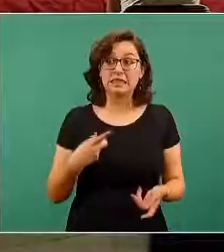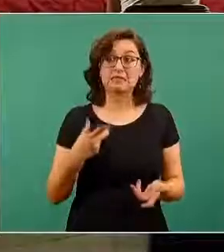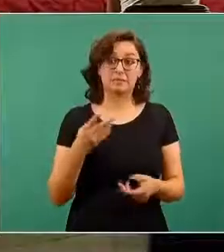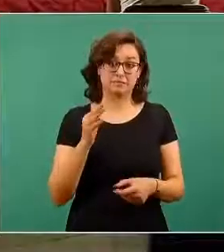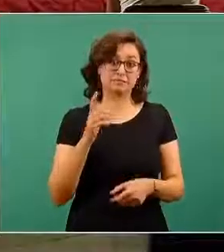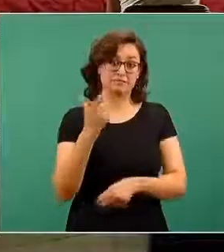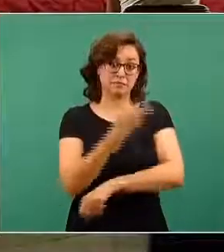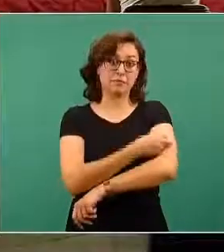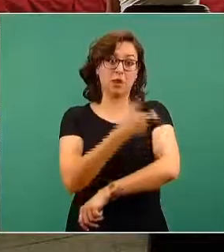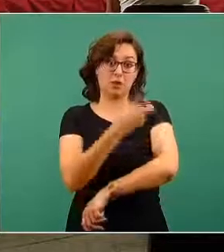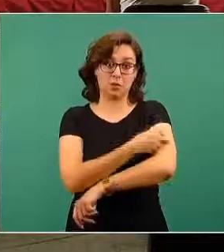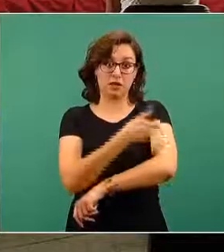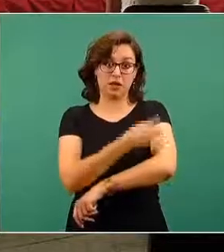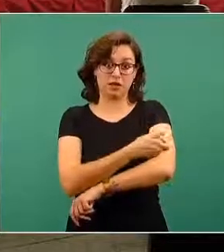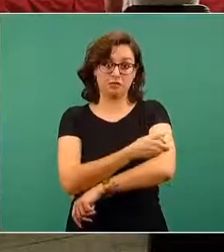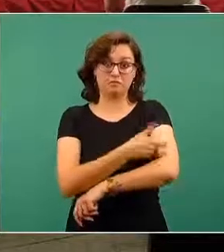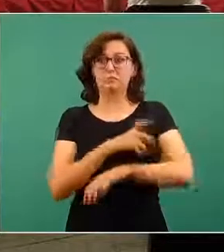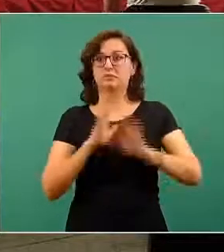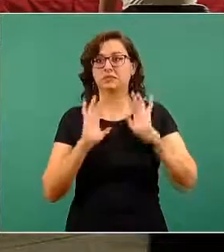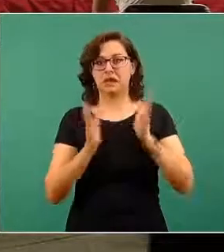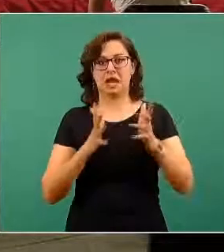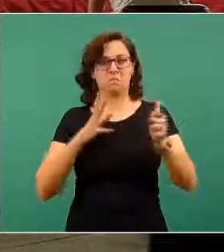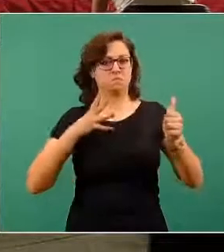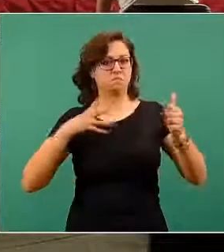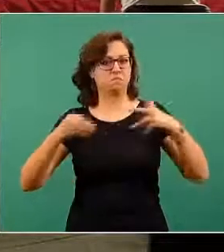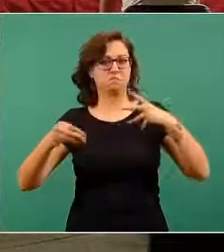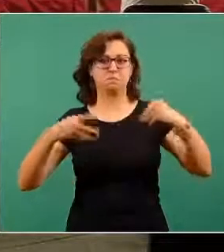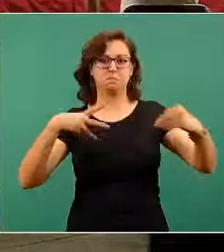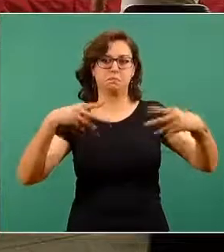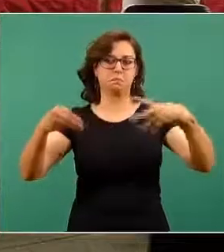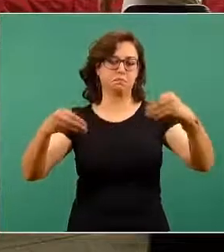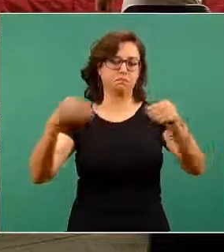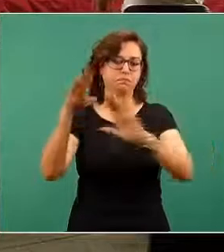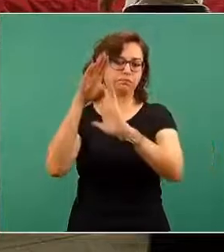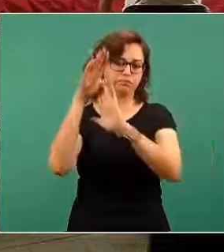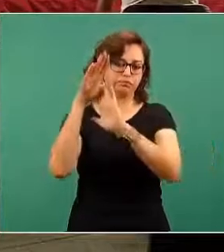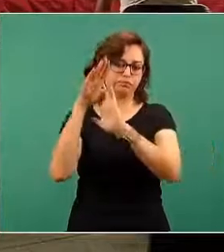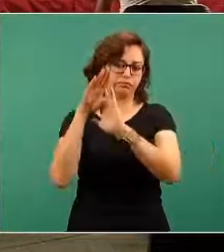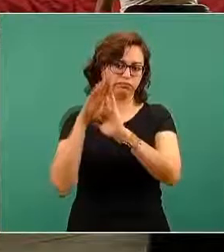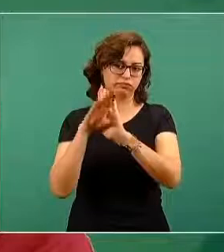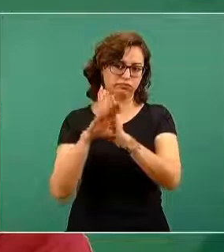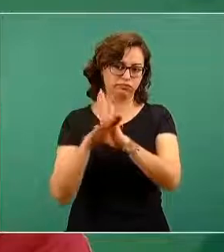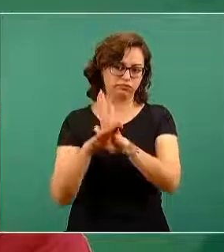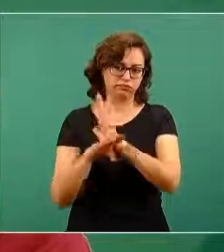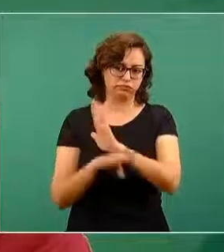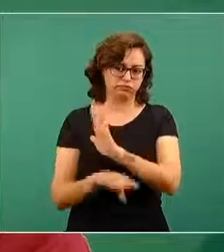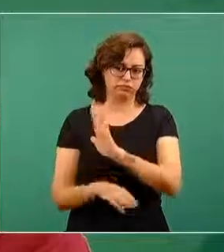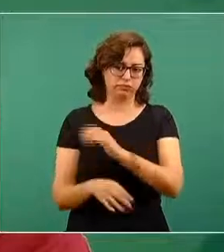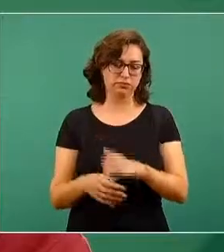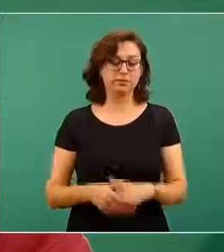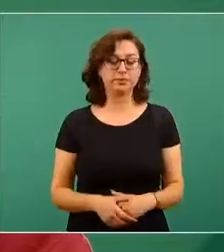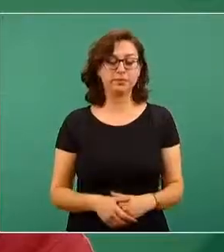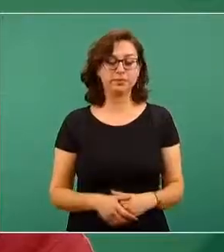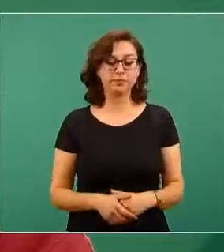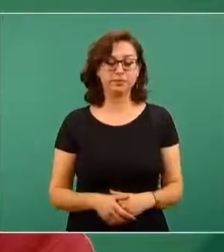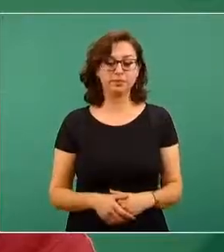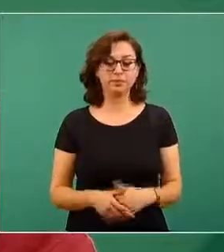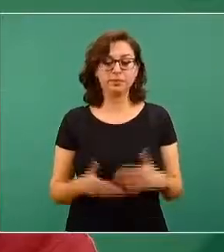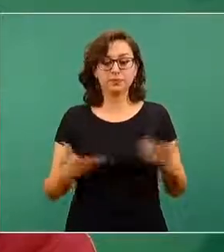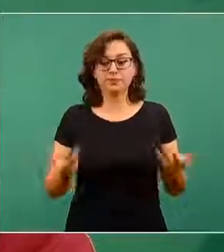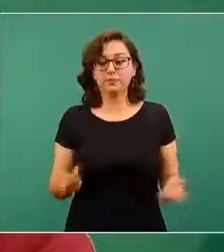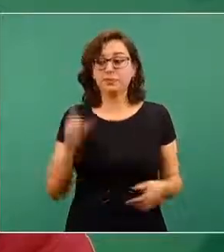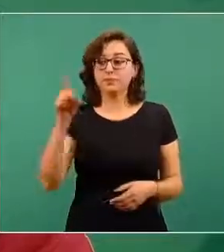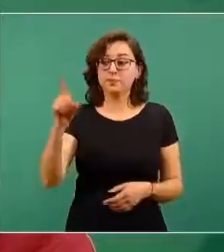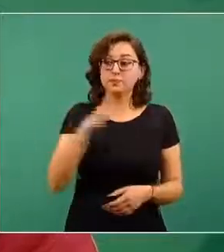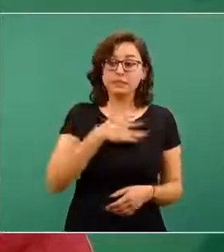se empezara a ver su efecto sobre la persistencia de la epidemia. Entonces, en el caso